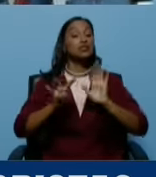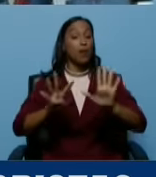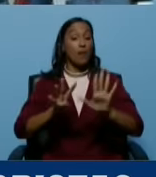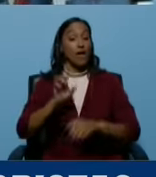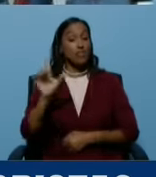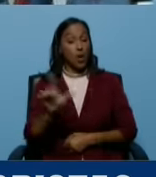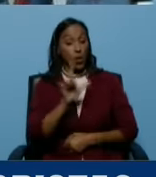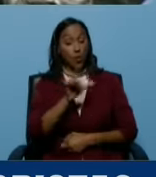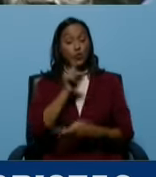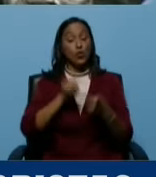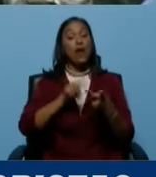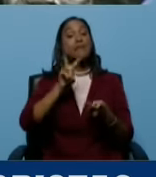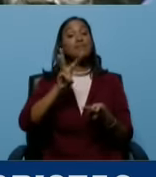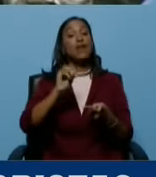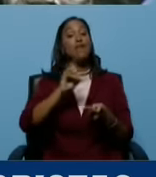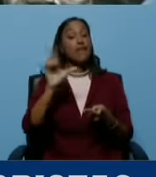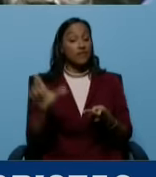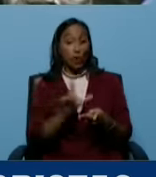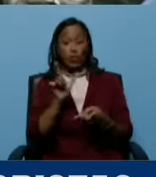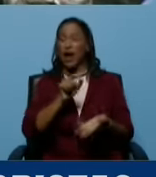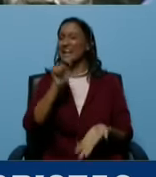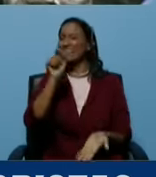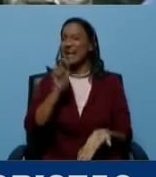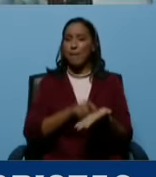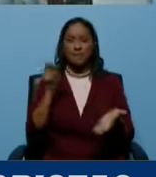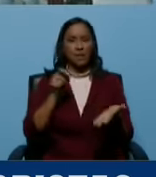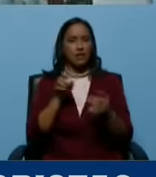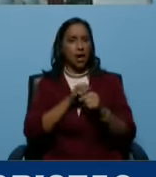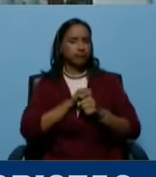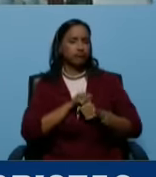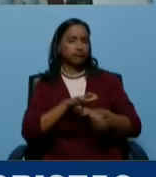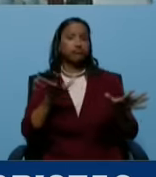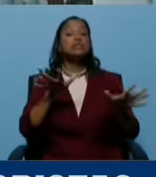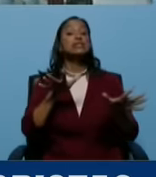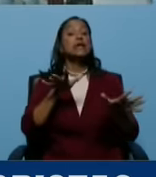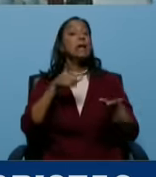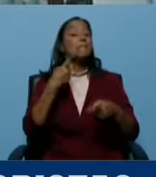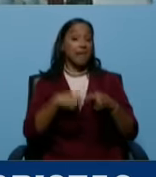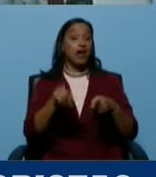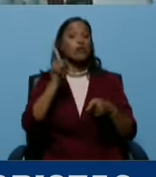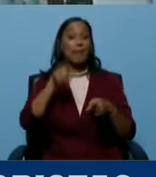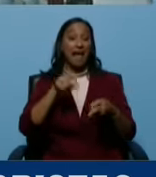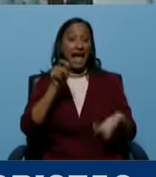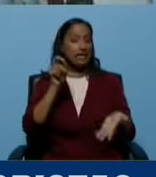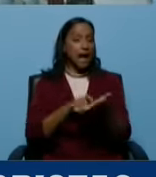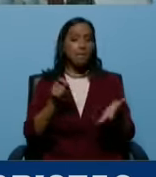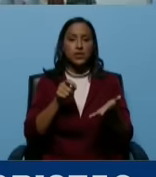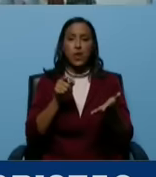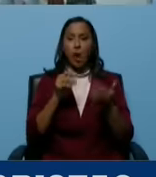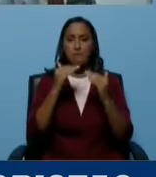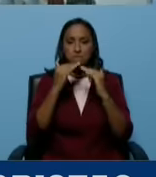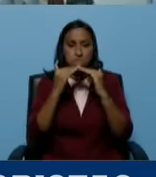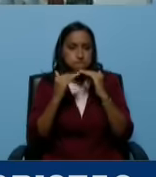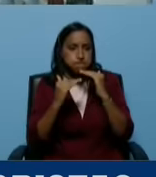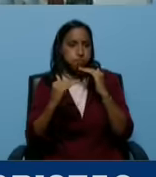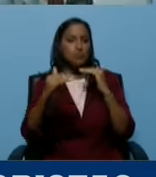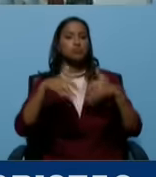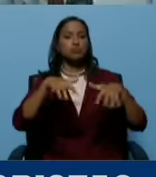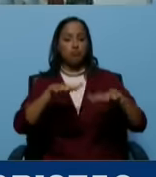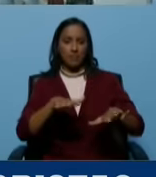30 de julio y que rápidamente fue totalmente derrotada. Alias Valle le pide apoyo a Gilbert